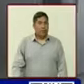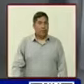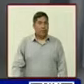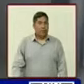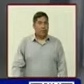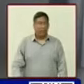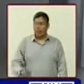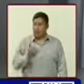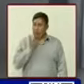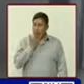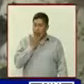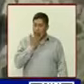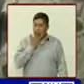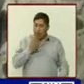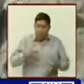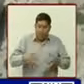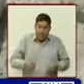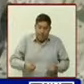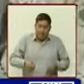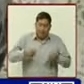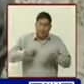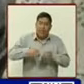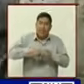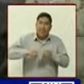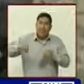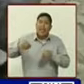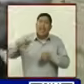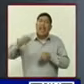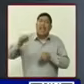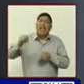Había explotado el cadáver.